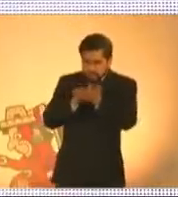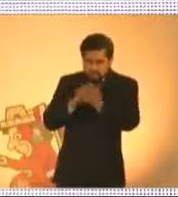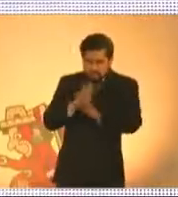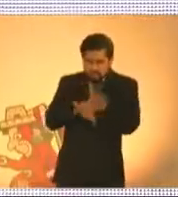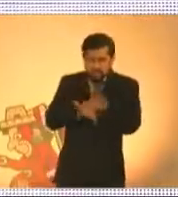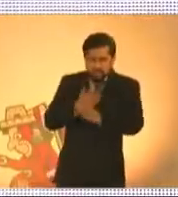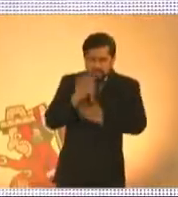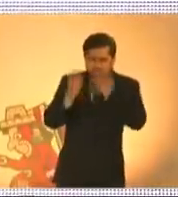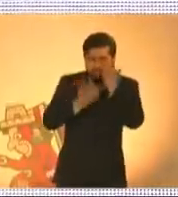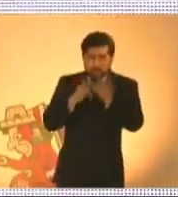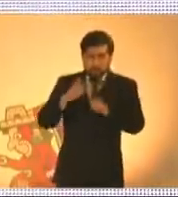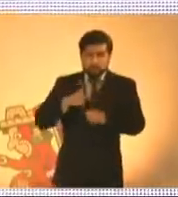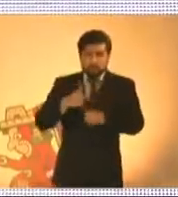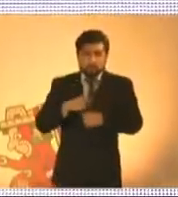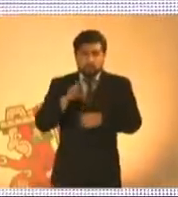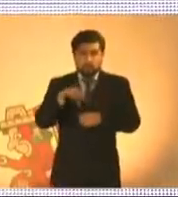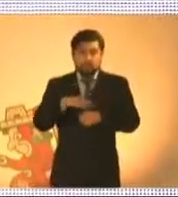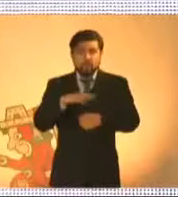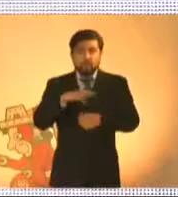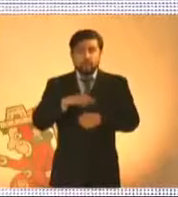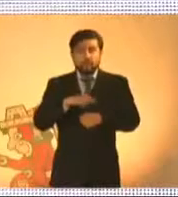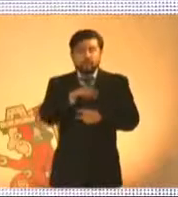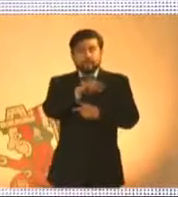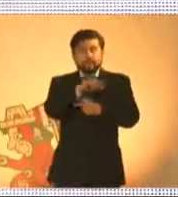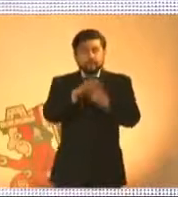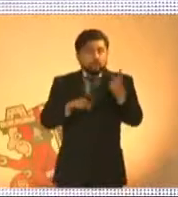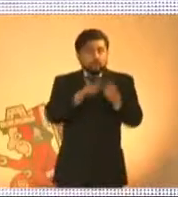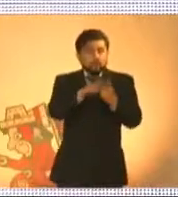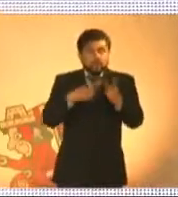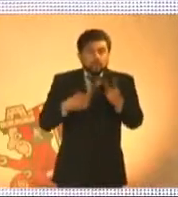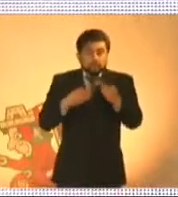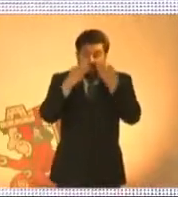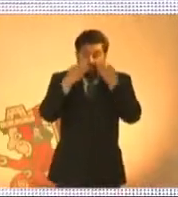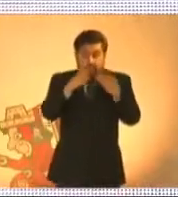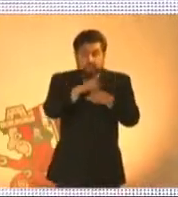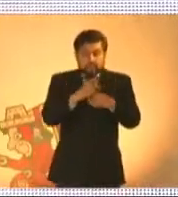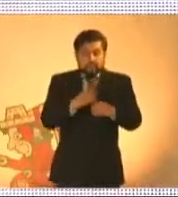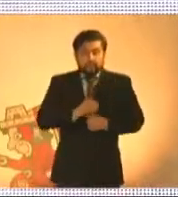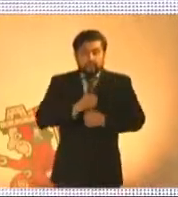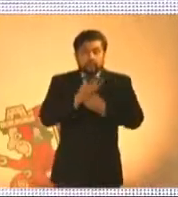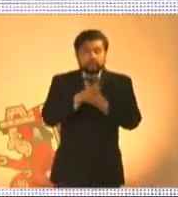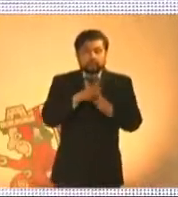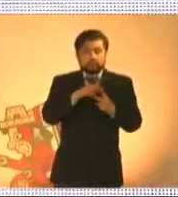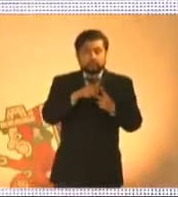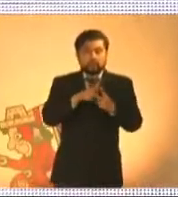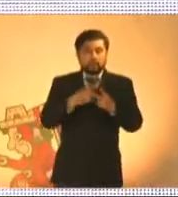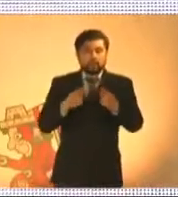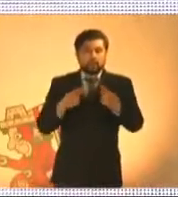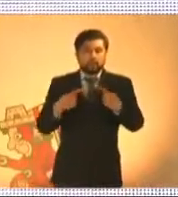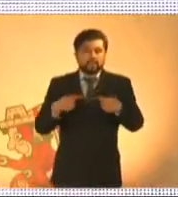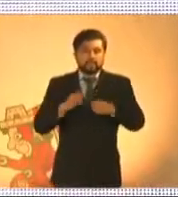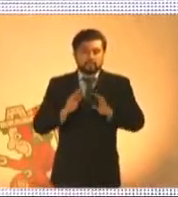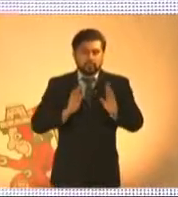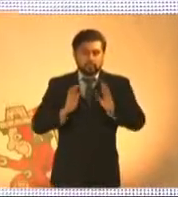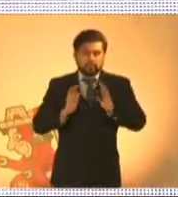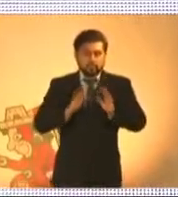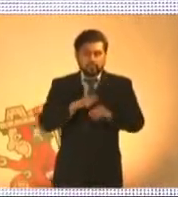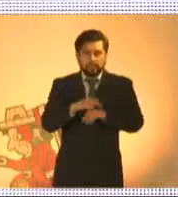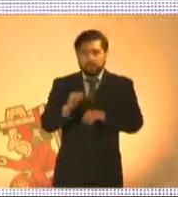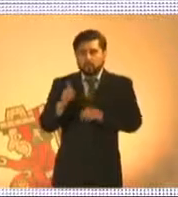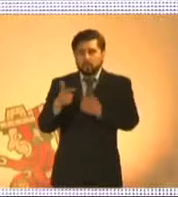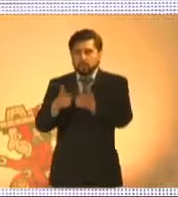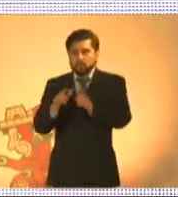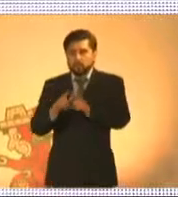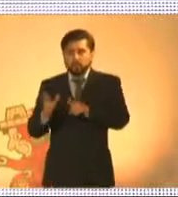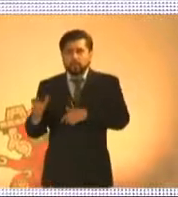dos testimonios directos uno de cada bando dos militares uno patriota el otro realista